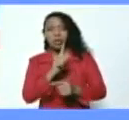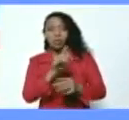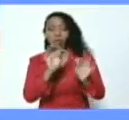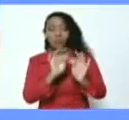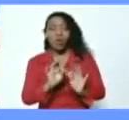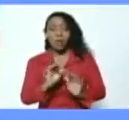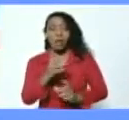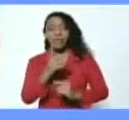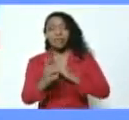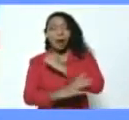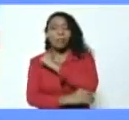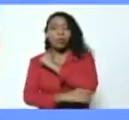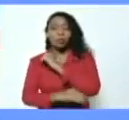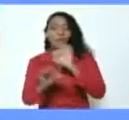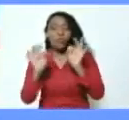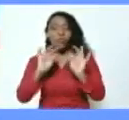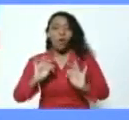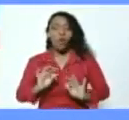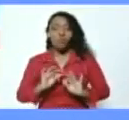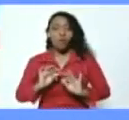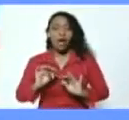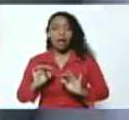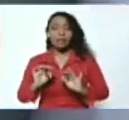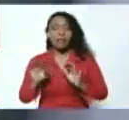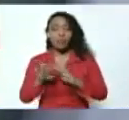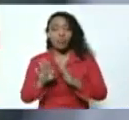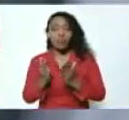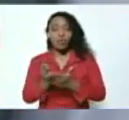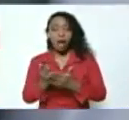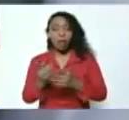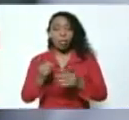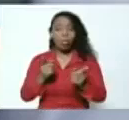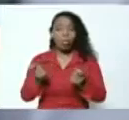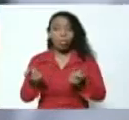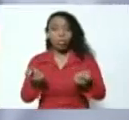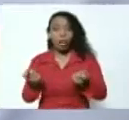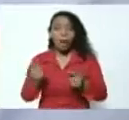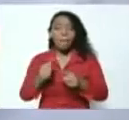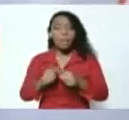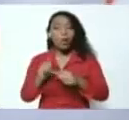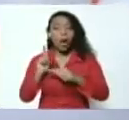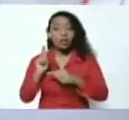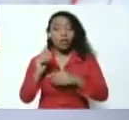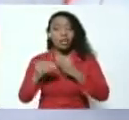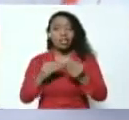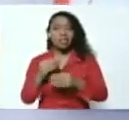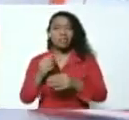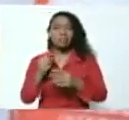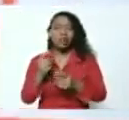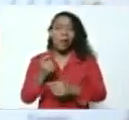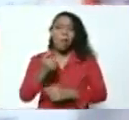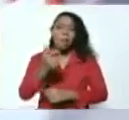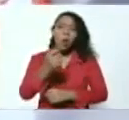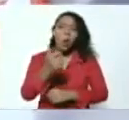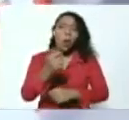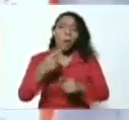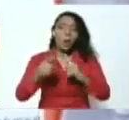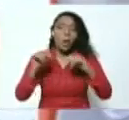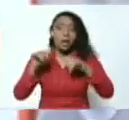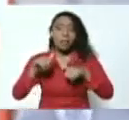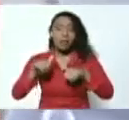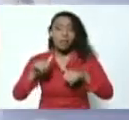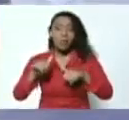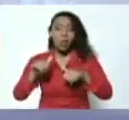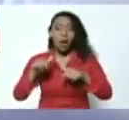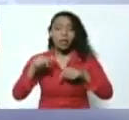métodos en diferentes partes del mundo. Pero han sido circunstanciales, y aquí mismo en nuestro